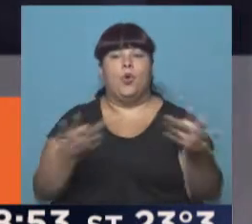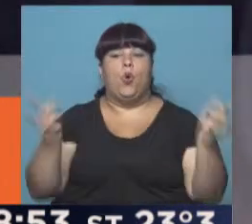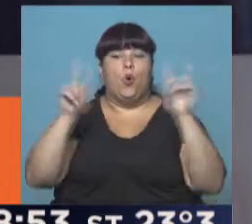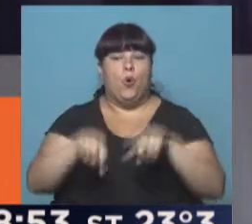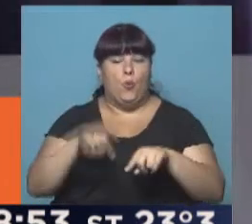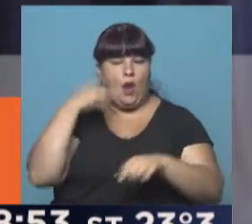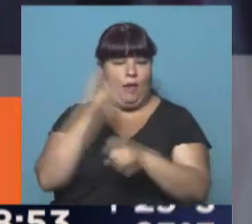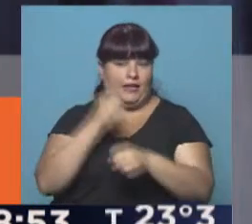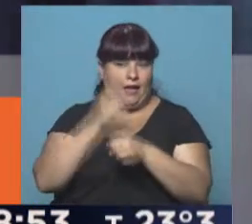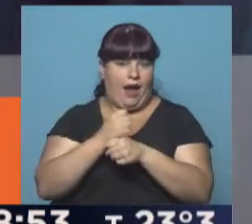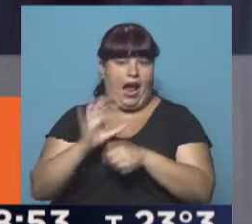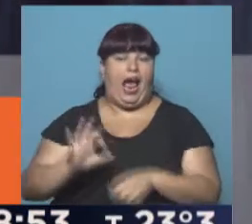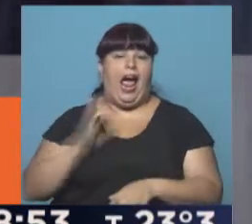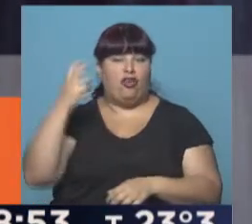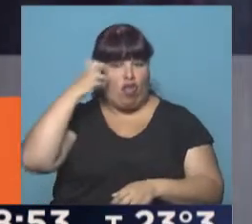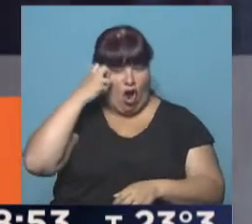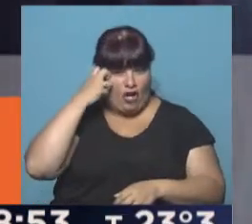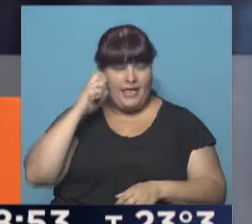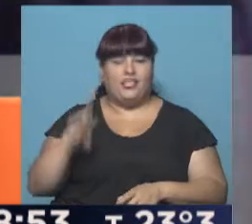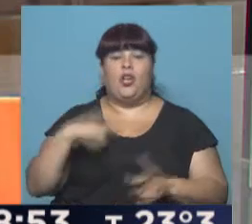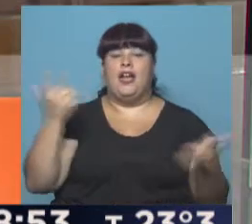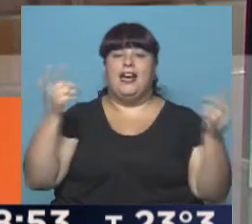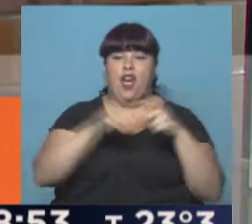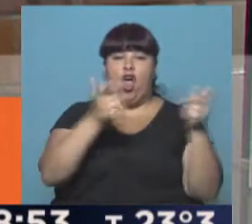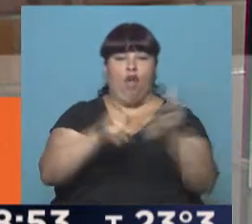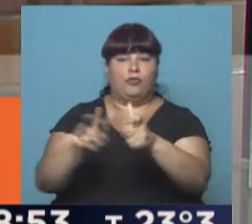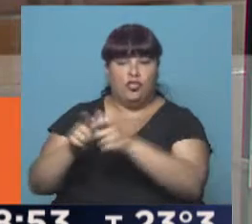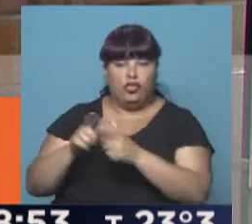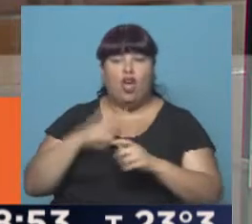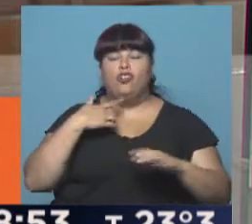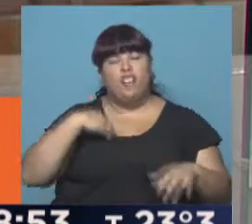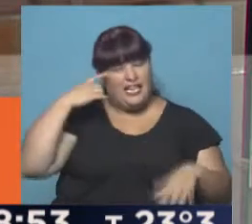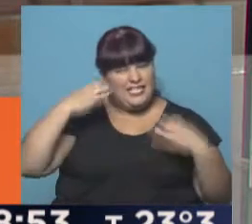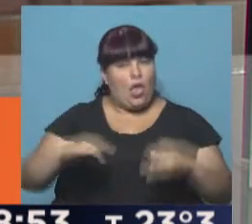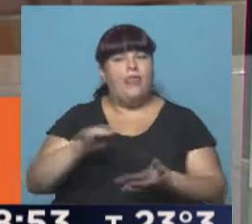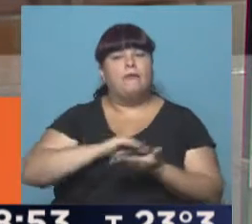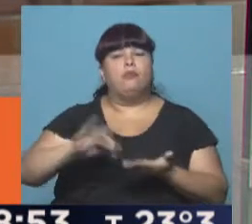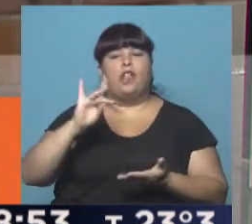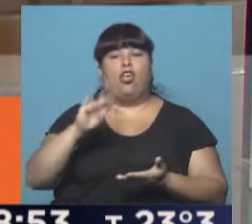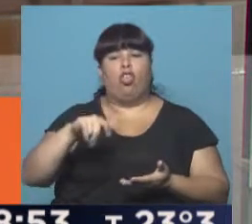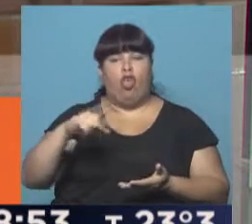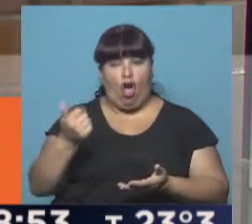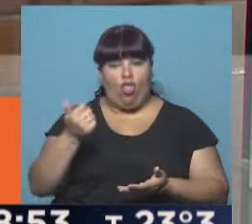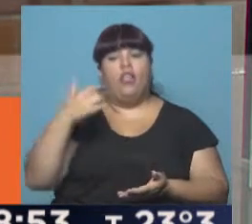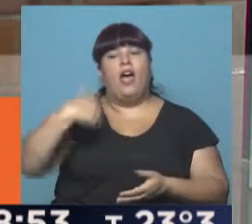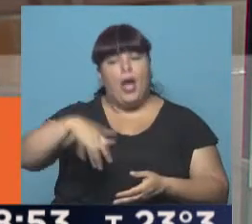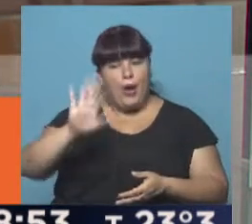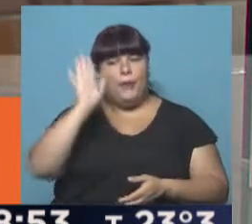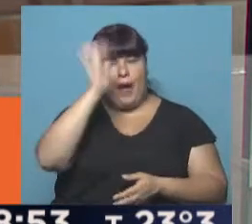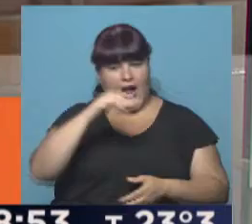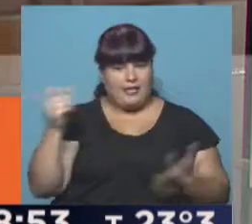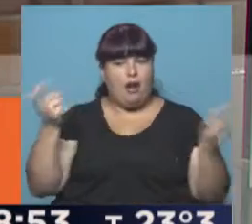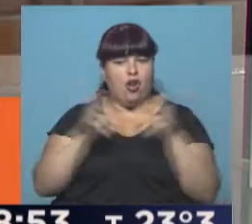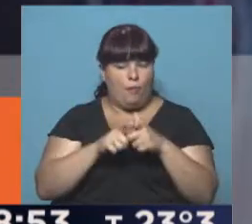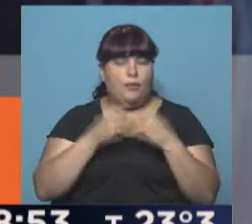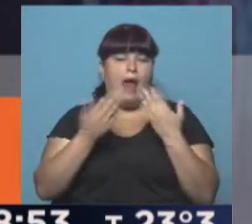el año parlamentario cuando se reúnen las comisiones y confío que la diputada donda va a citar a la comisión